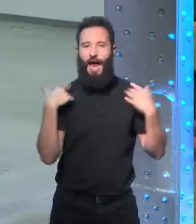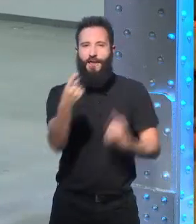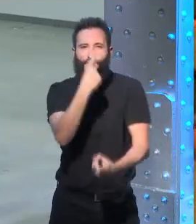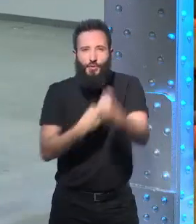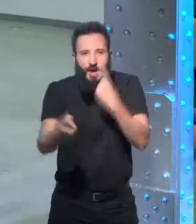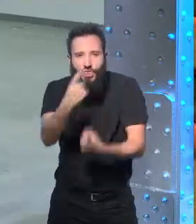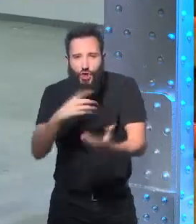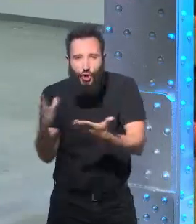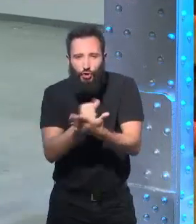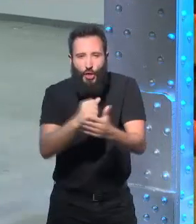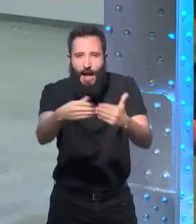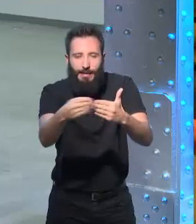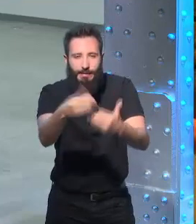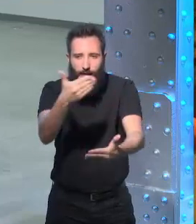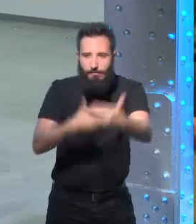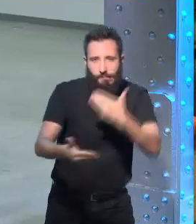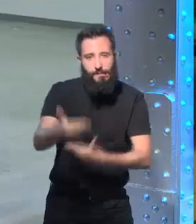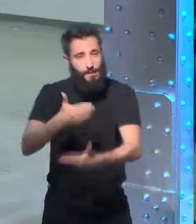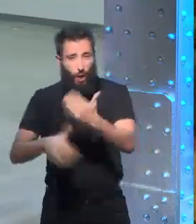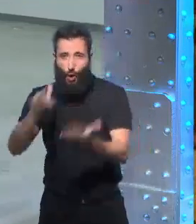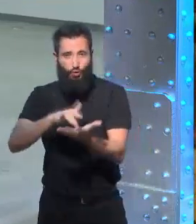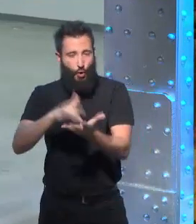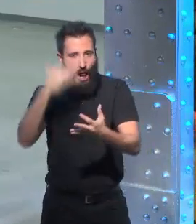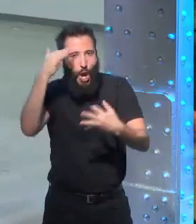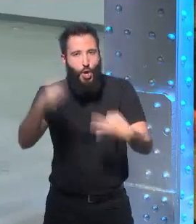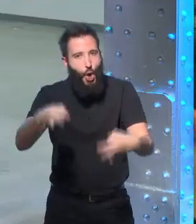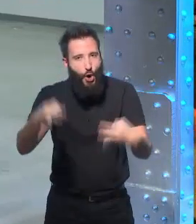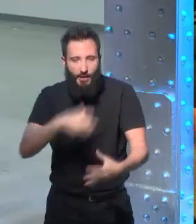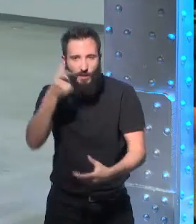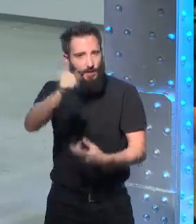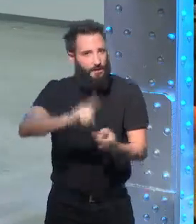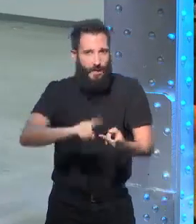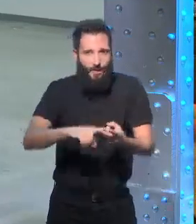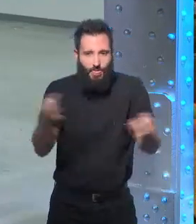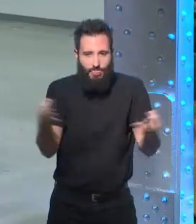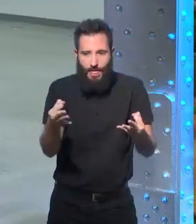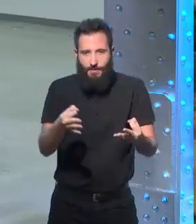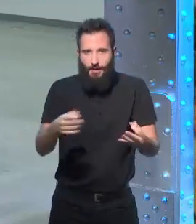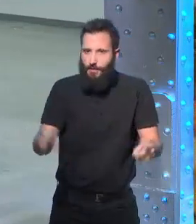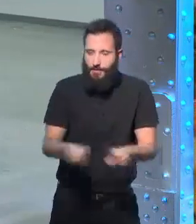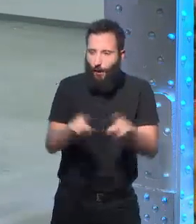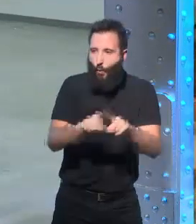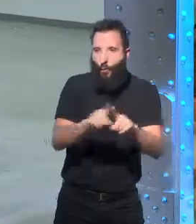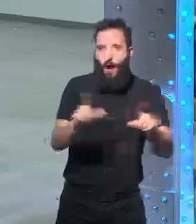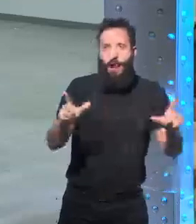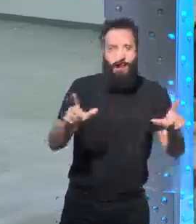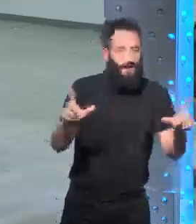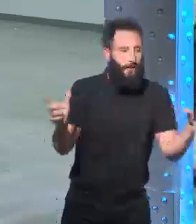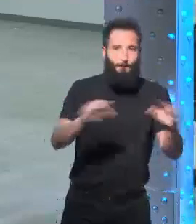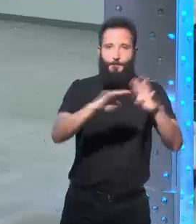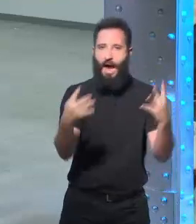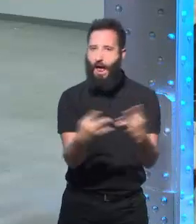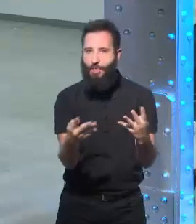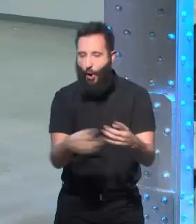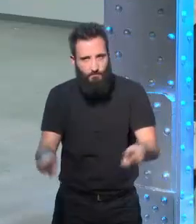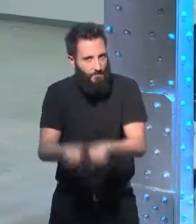información que intercambia con el cliente sea coherente y tenga un sentido a pesar de proceder de diferentes canales.